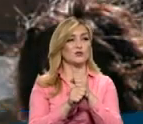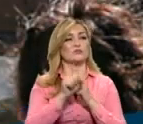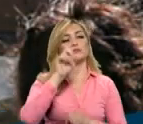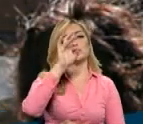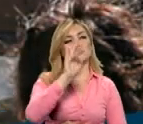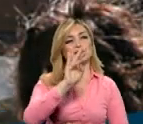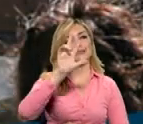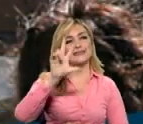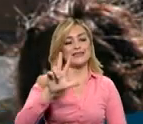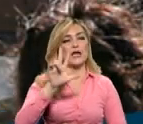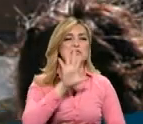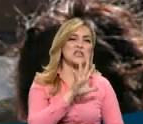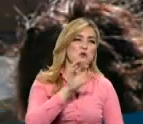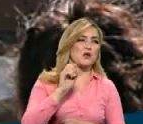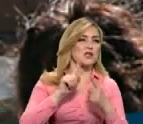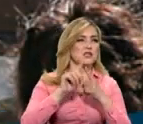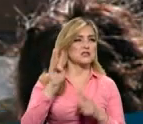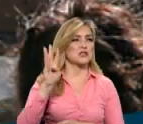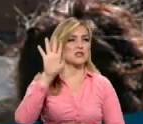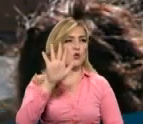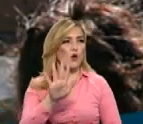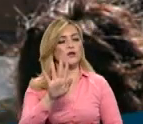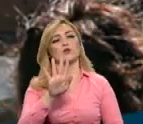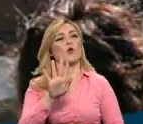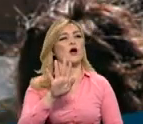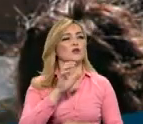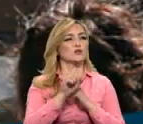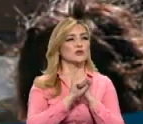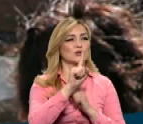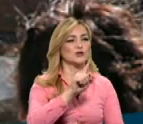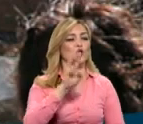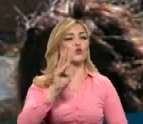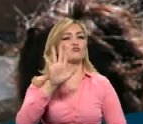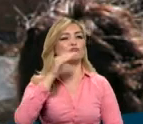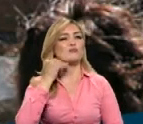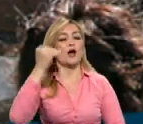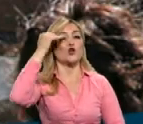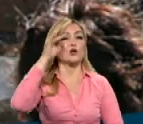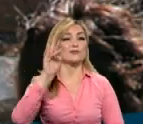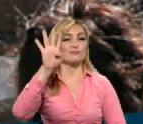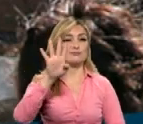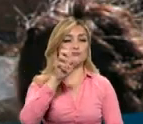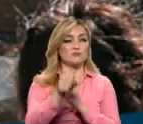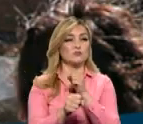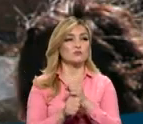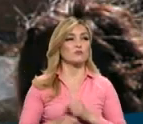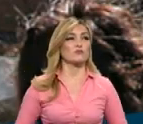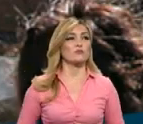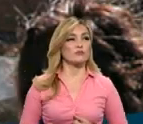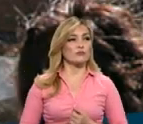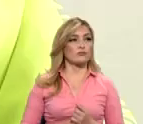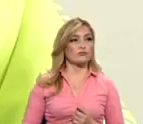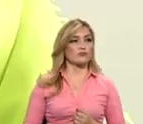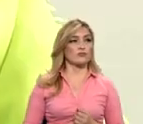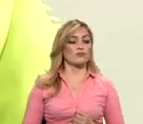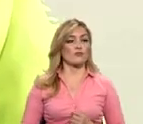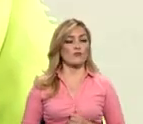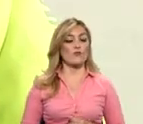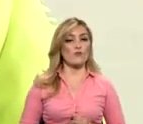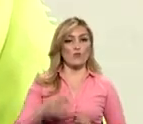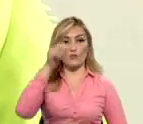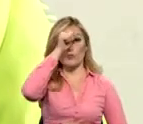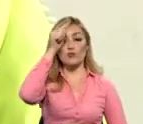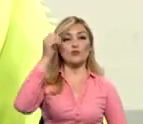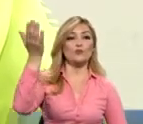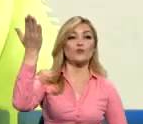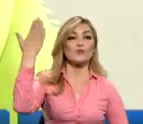73 de 50 a 64 años y 165 eran mayores de 74 años. El domingo pasado,